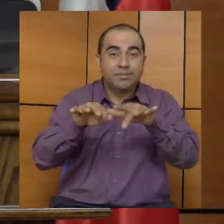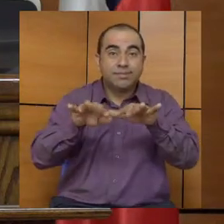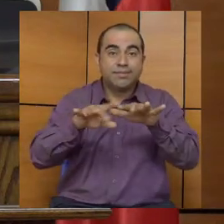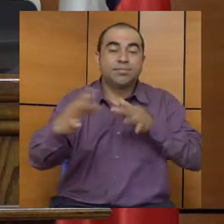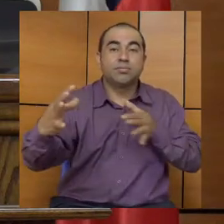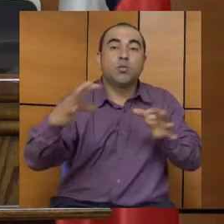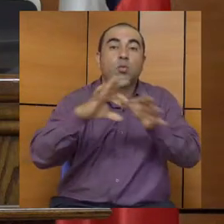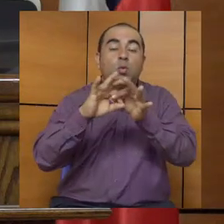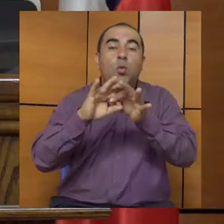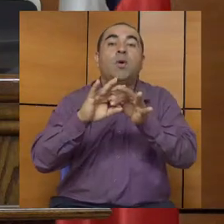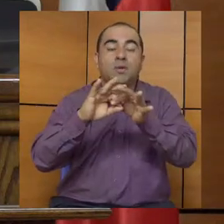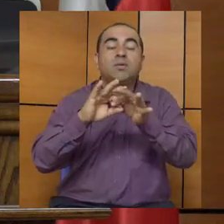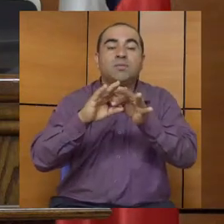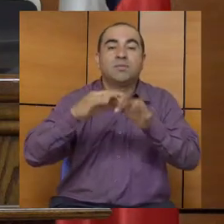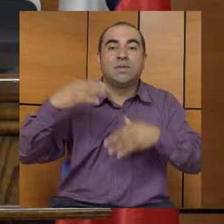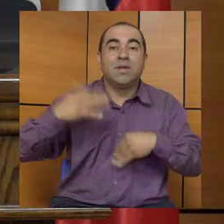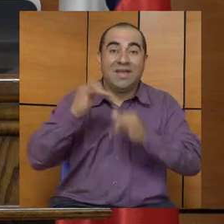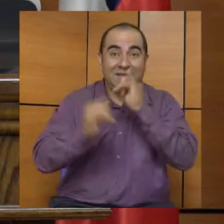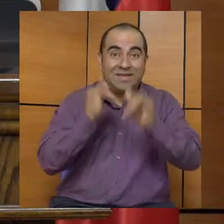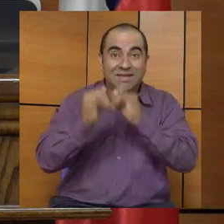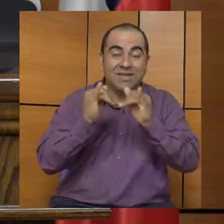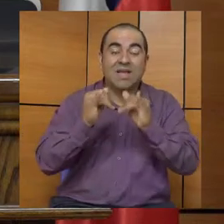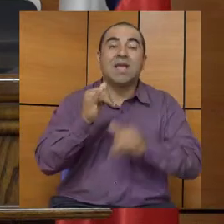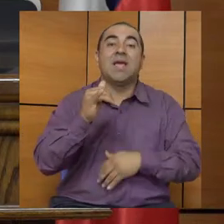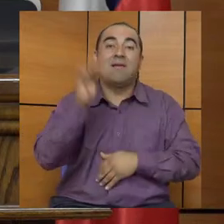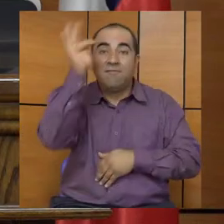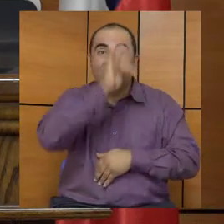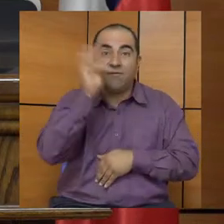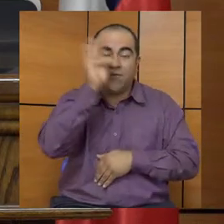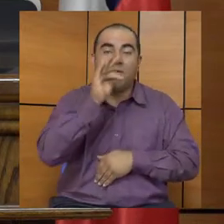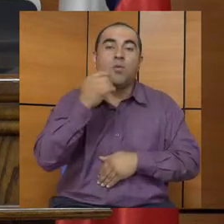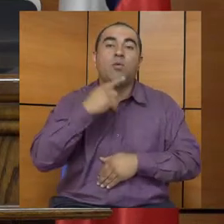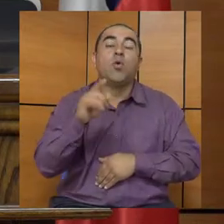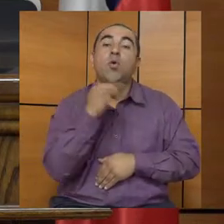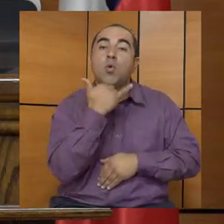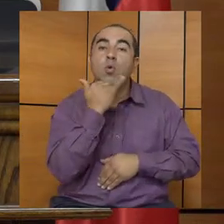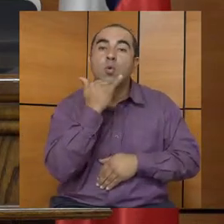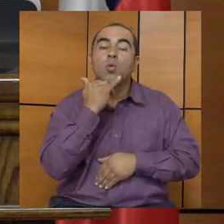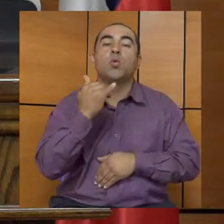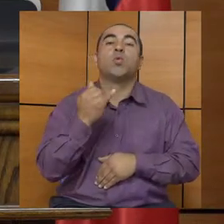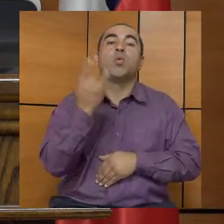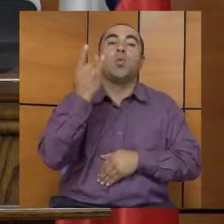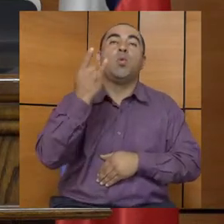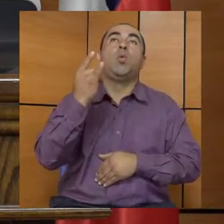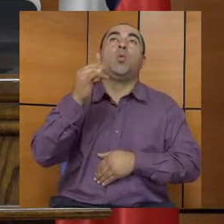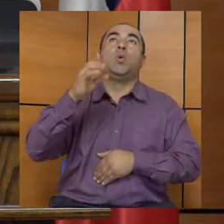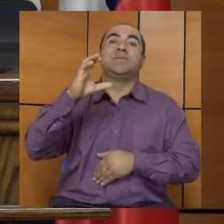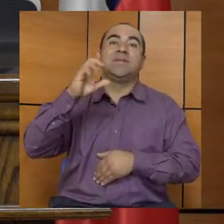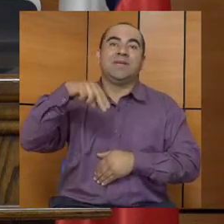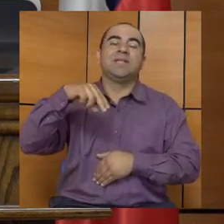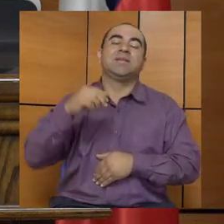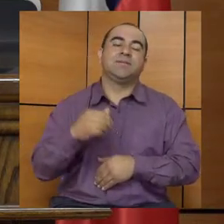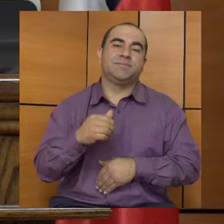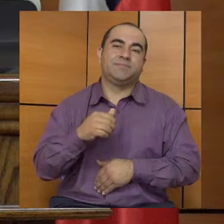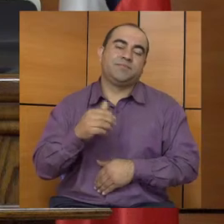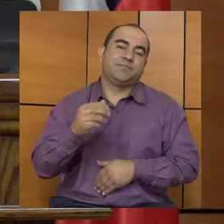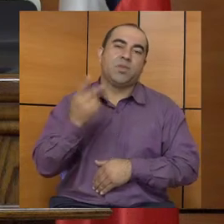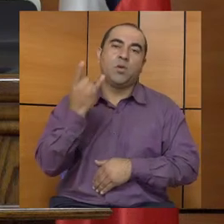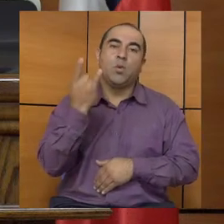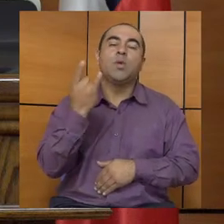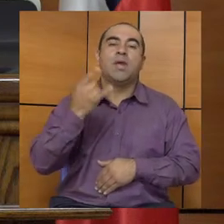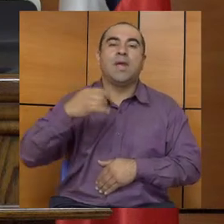transmisión online a través del Facebook y también de nuestro canal de YouTube UCN. Estimada comunidad